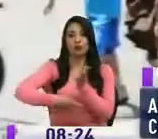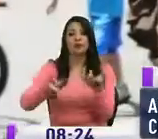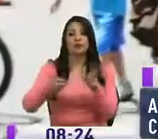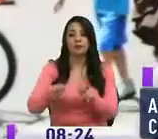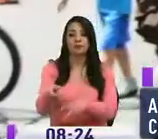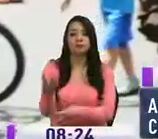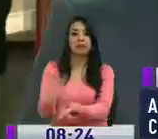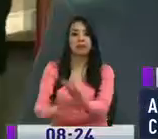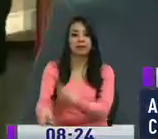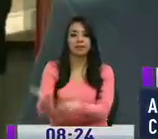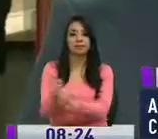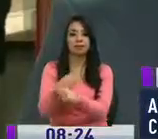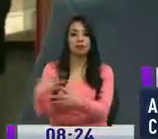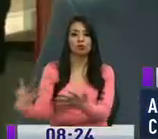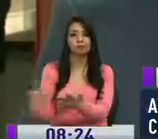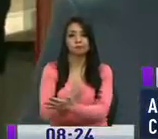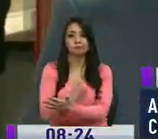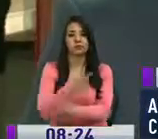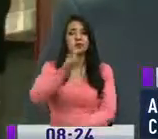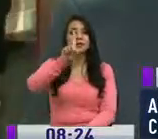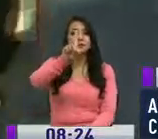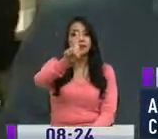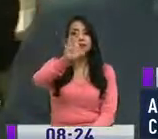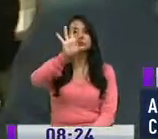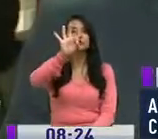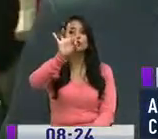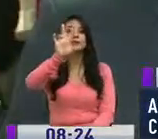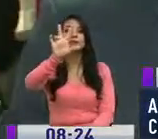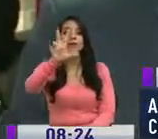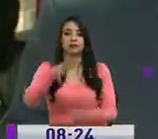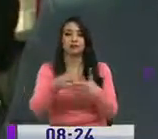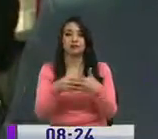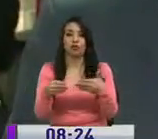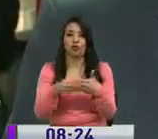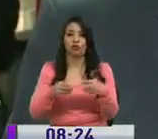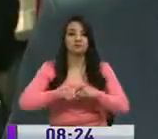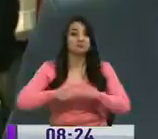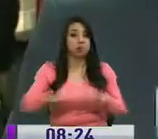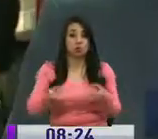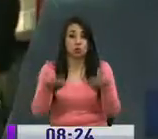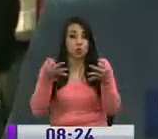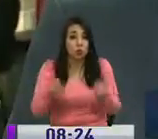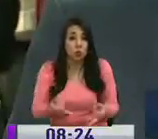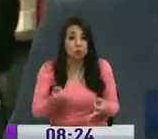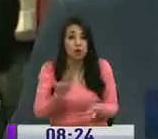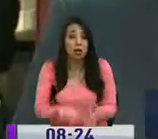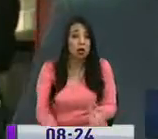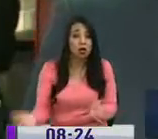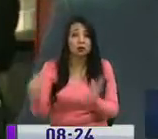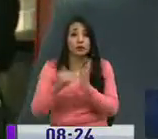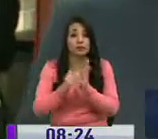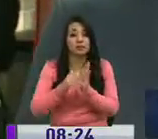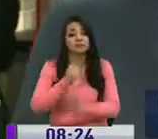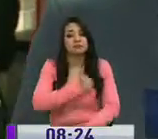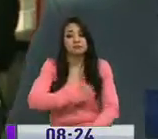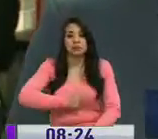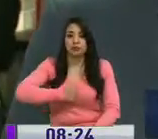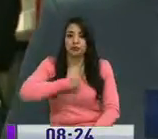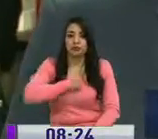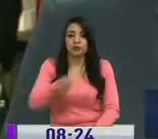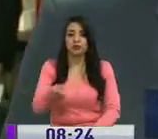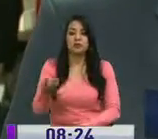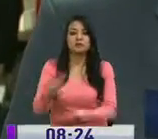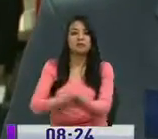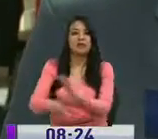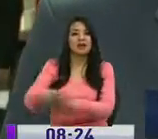su mercadería. Una multa de $193. A pesar de ello, no cumple. Efectivamente, entonces nosotros tenemos que hacer